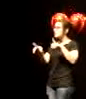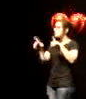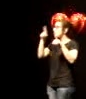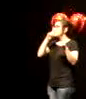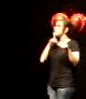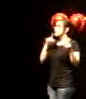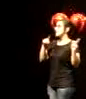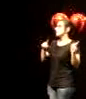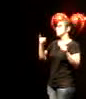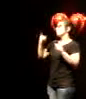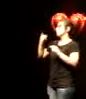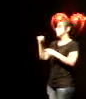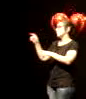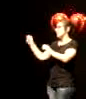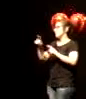hidrante.